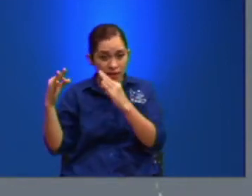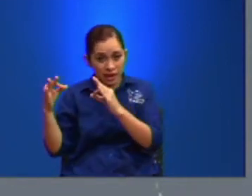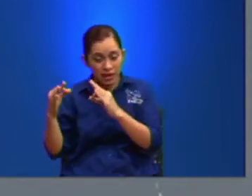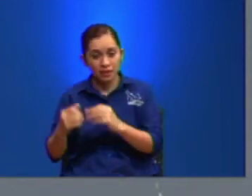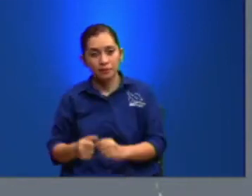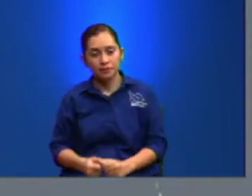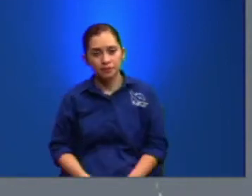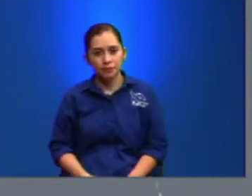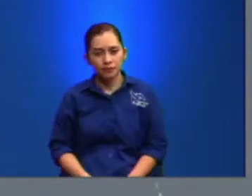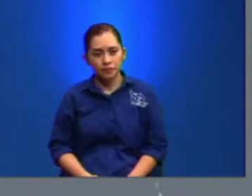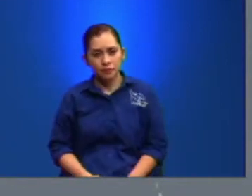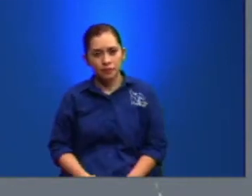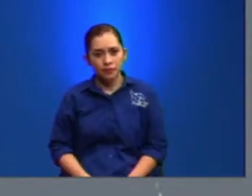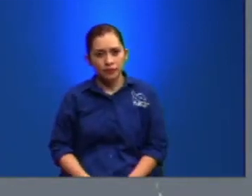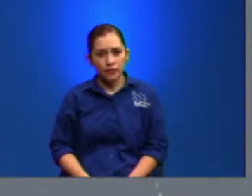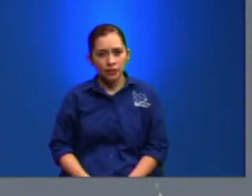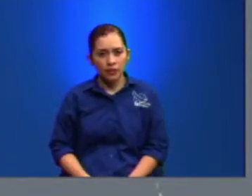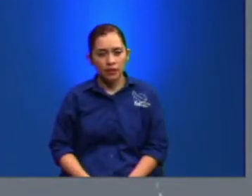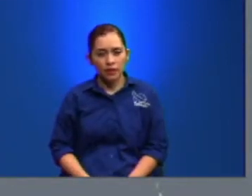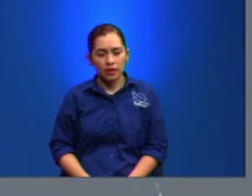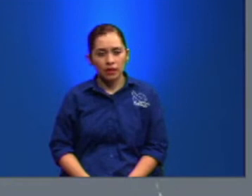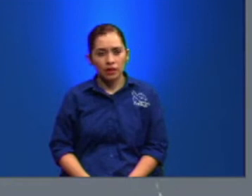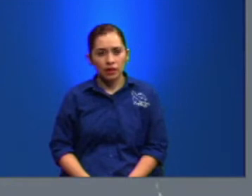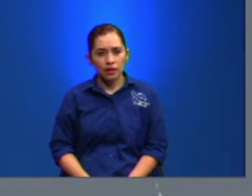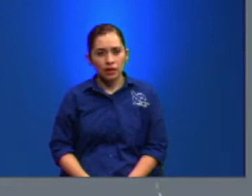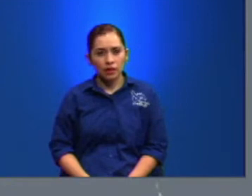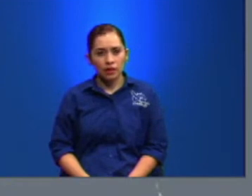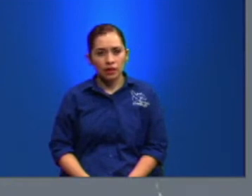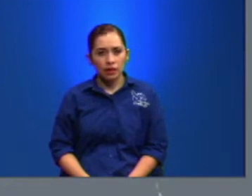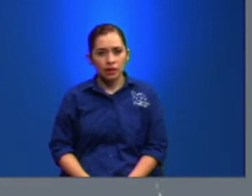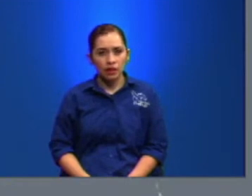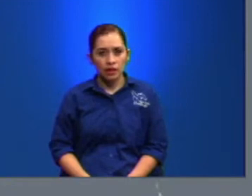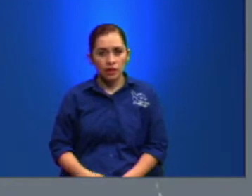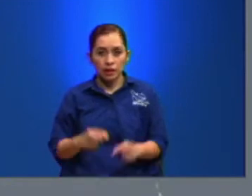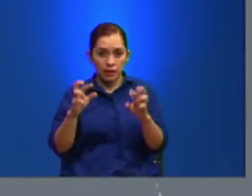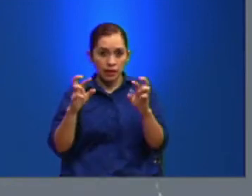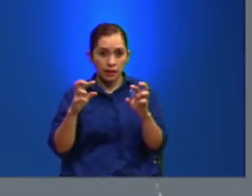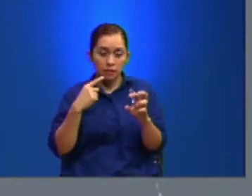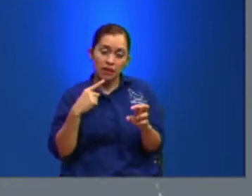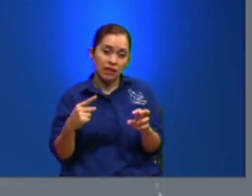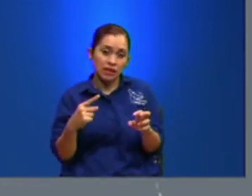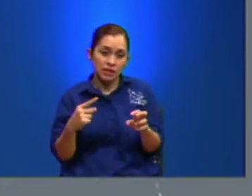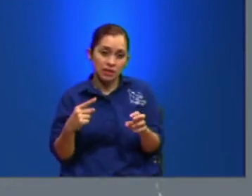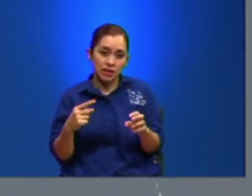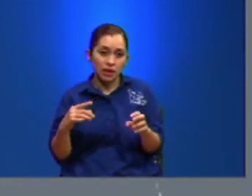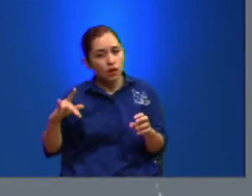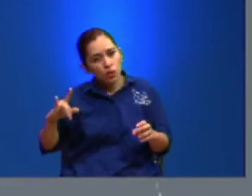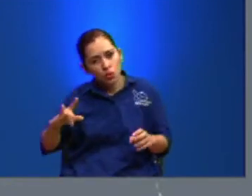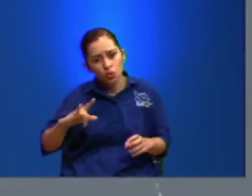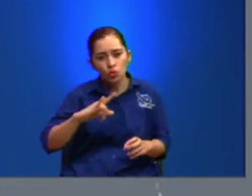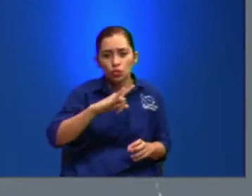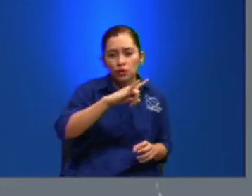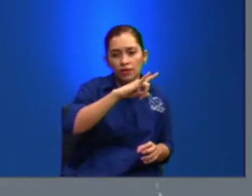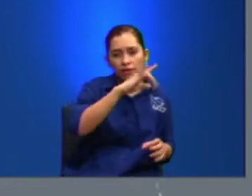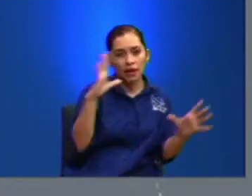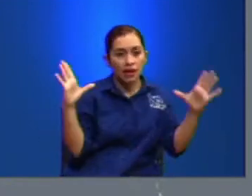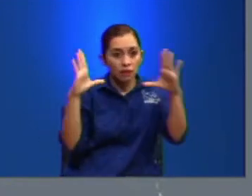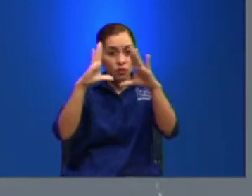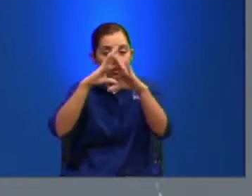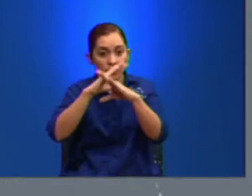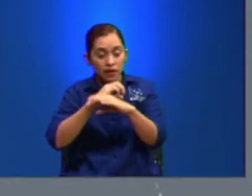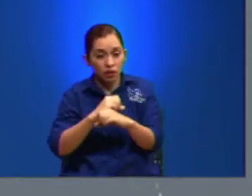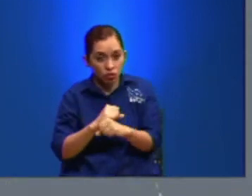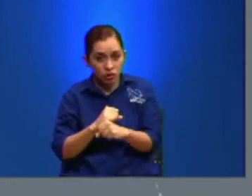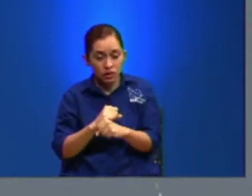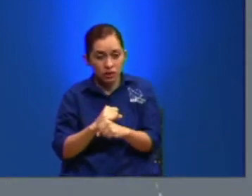duro que el que dice si si viajamos ahorita de noche sobre todo en eeuu a que las carreteras son tan grandes y